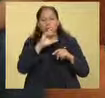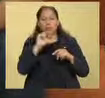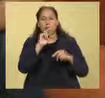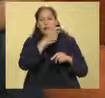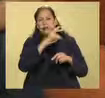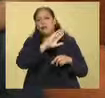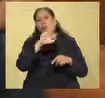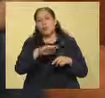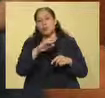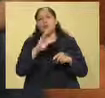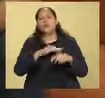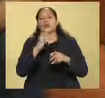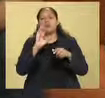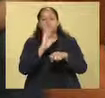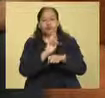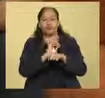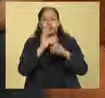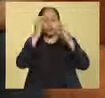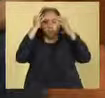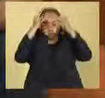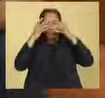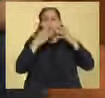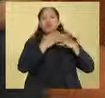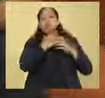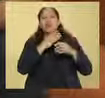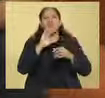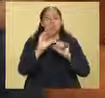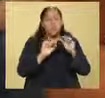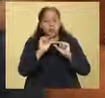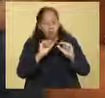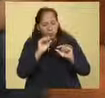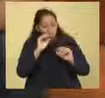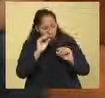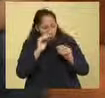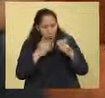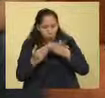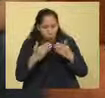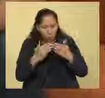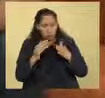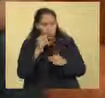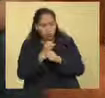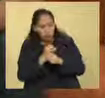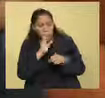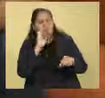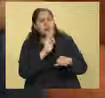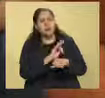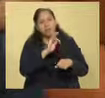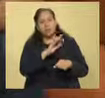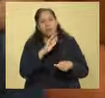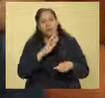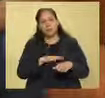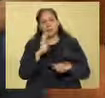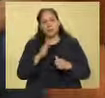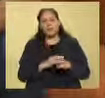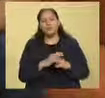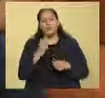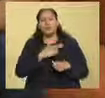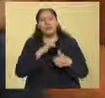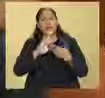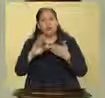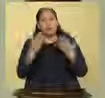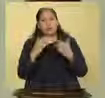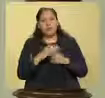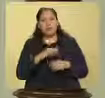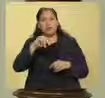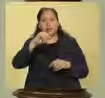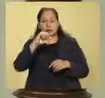causa de muerte en pilotos avances pues hay se ha ido desarrollando ya gracias a la tecnología y a la investigación pues cada vez hay menos menos lesionados nazca